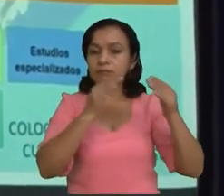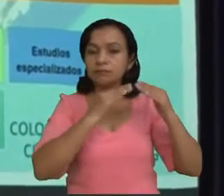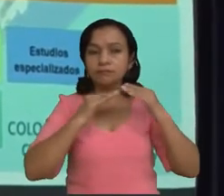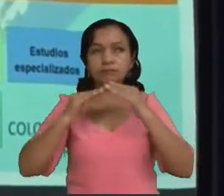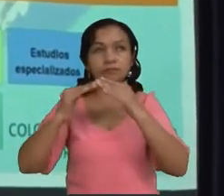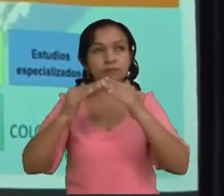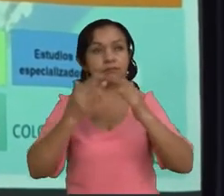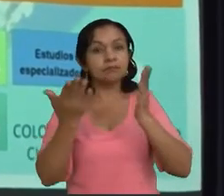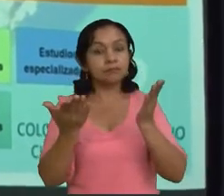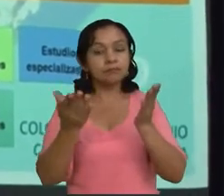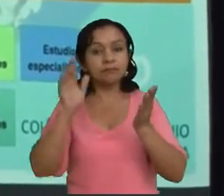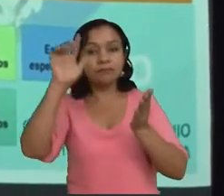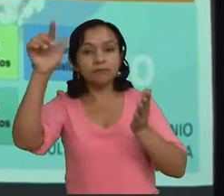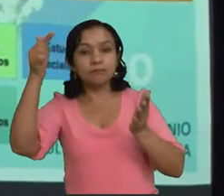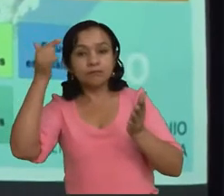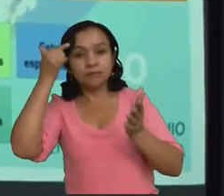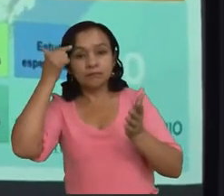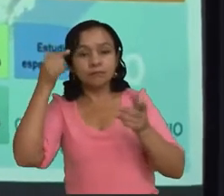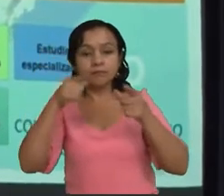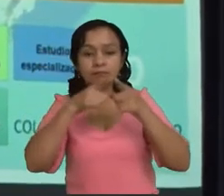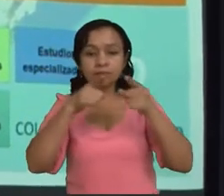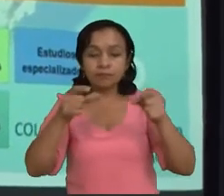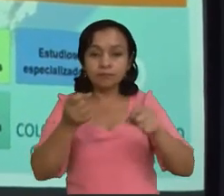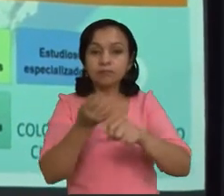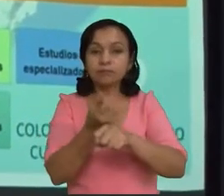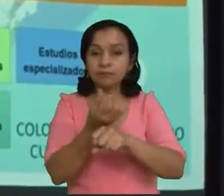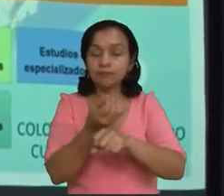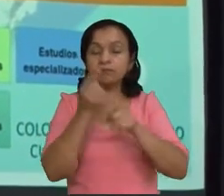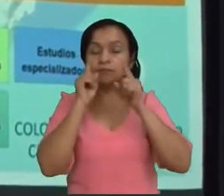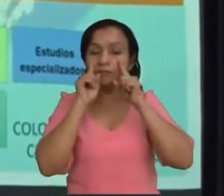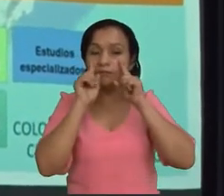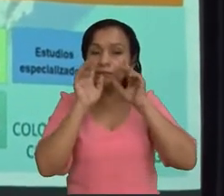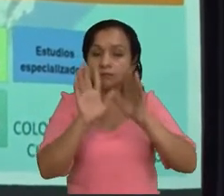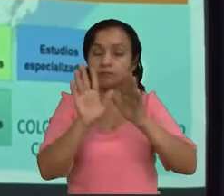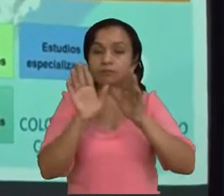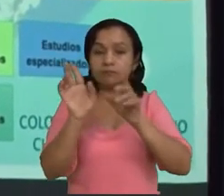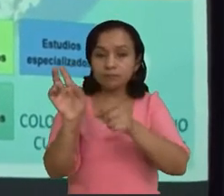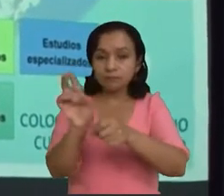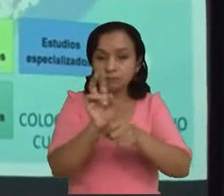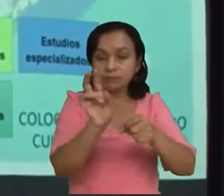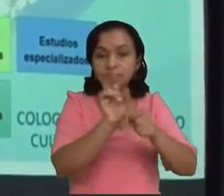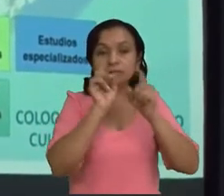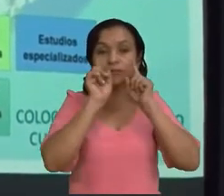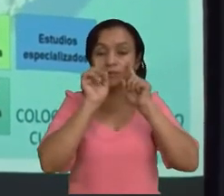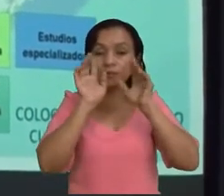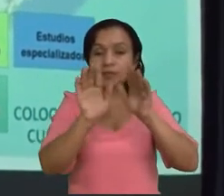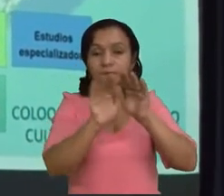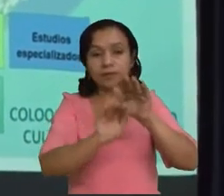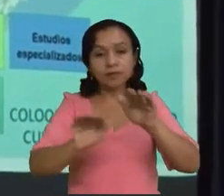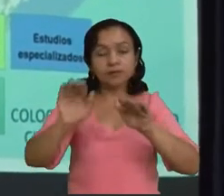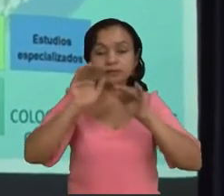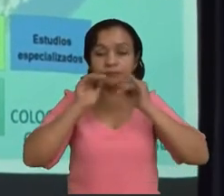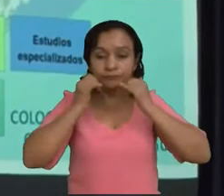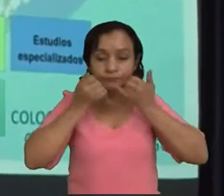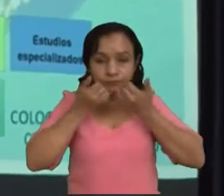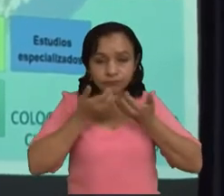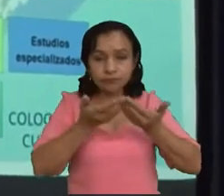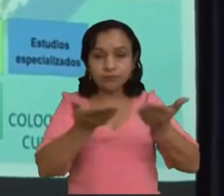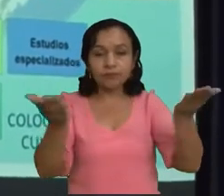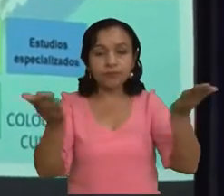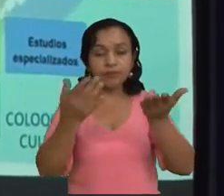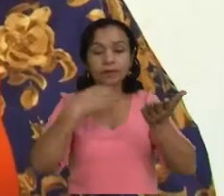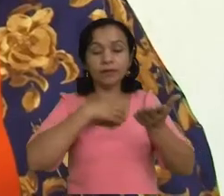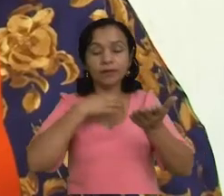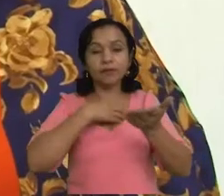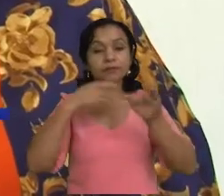Nosotros como gobierno municipal tenemos un compromiso en la conservación, preservación, cuido, pero sobre todo divulgación de nuestro